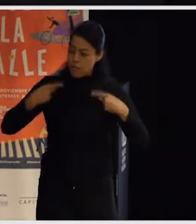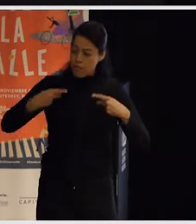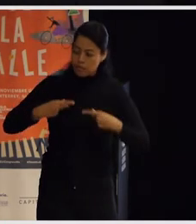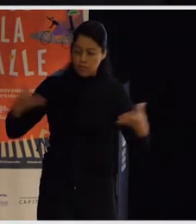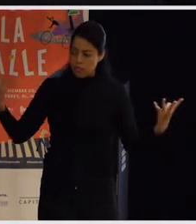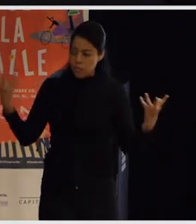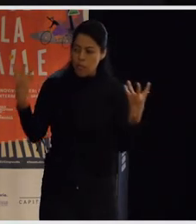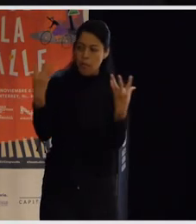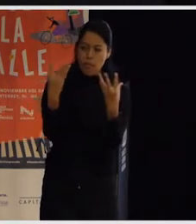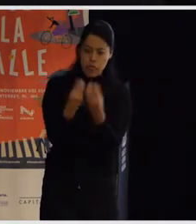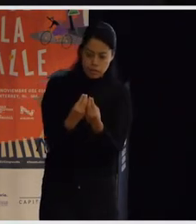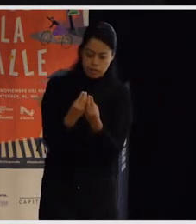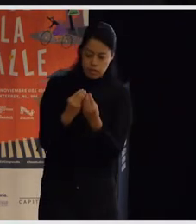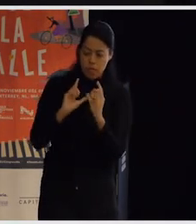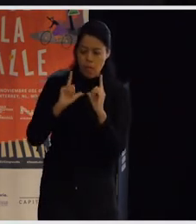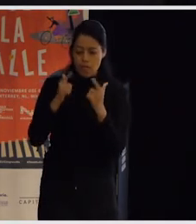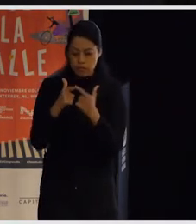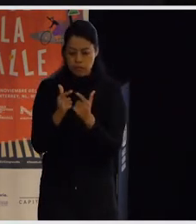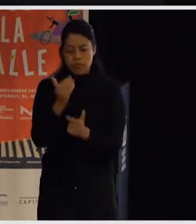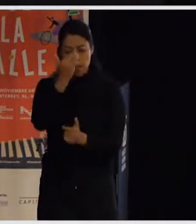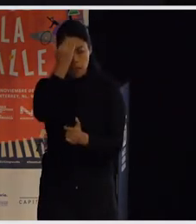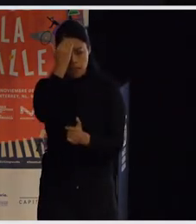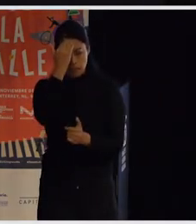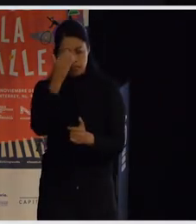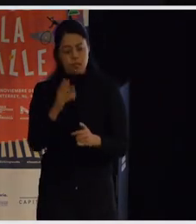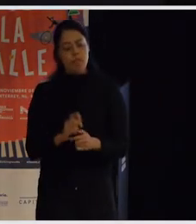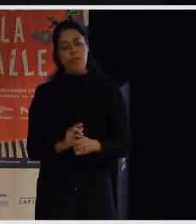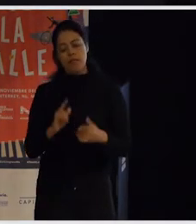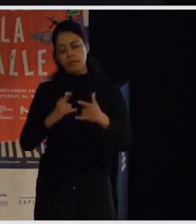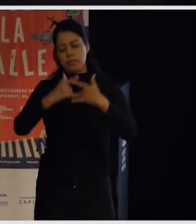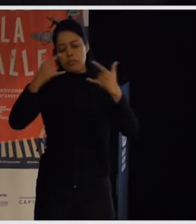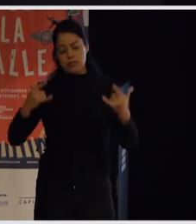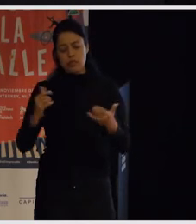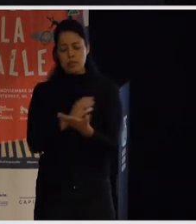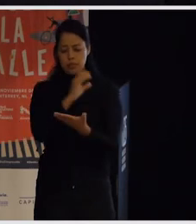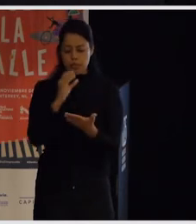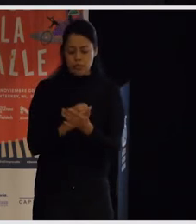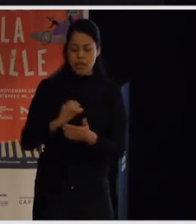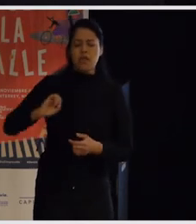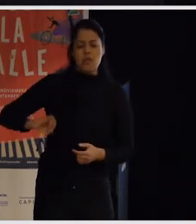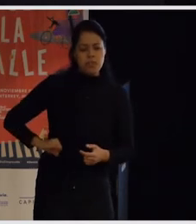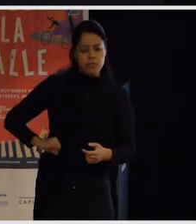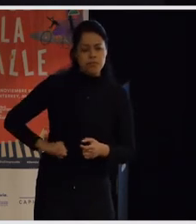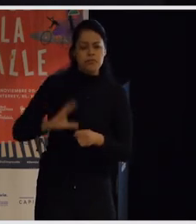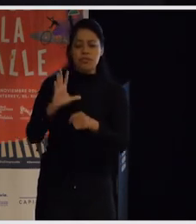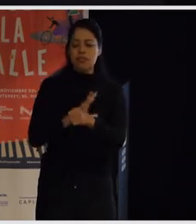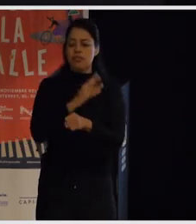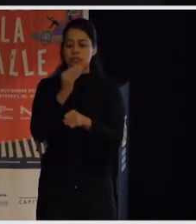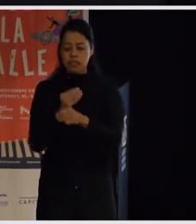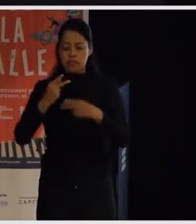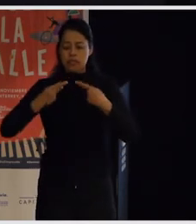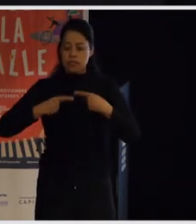como histórico y natural de la ciudad con el interés de volver a interesar a la gente